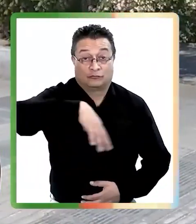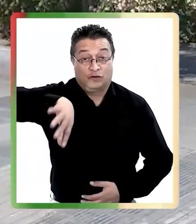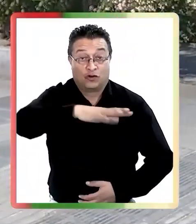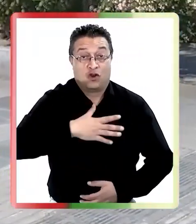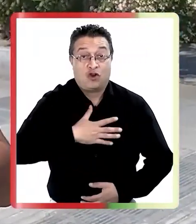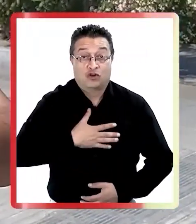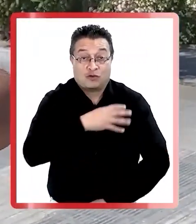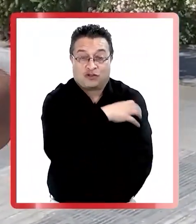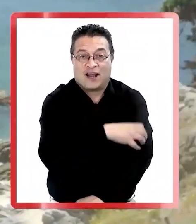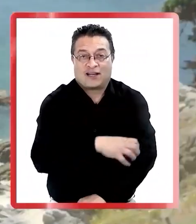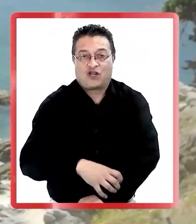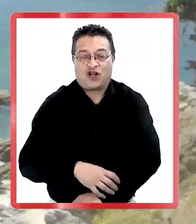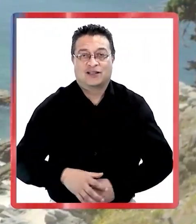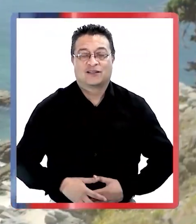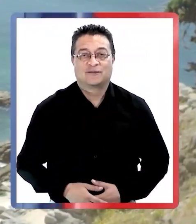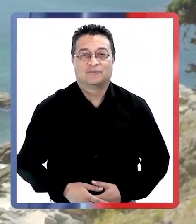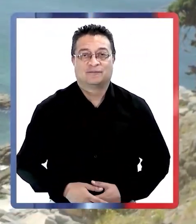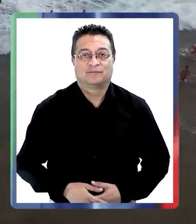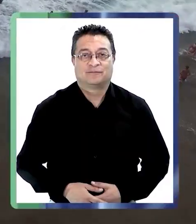Somos las regiones.